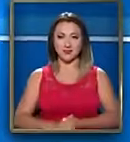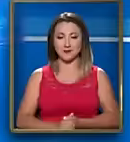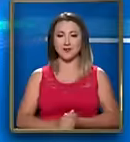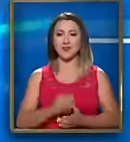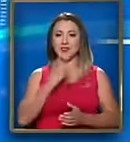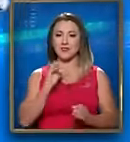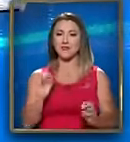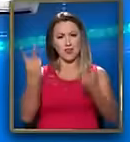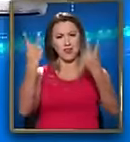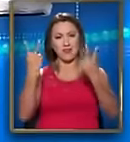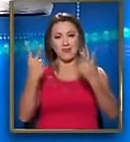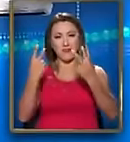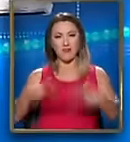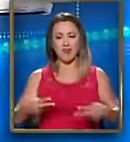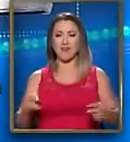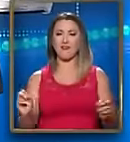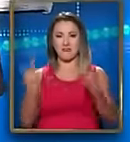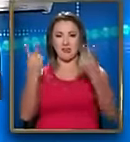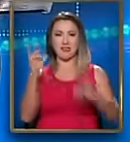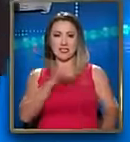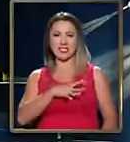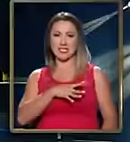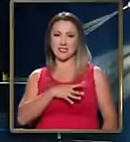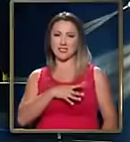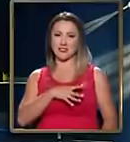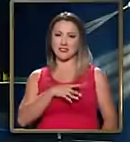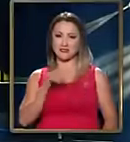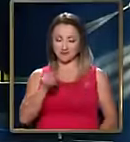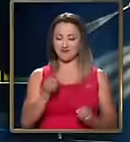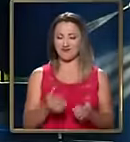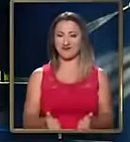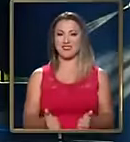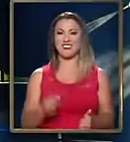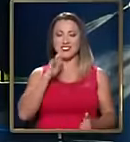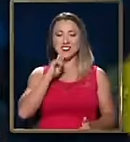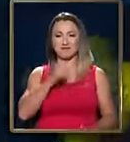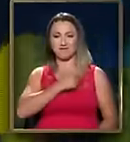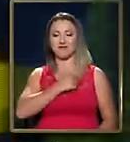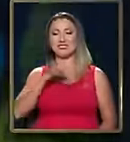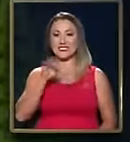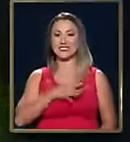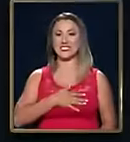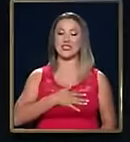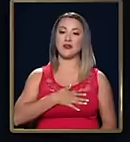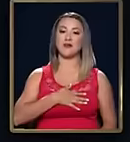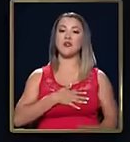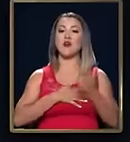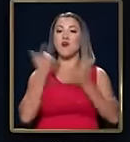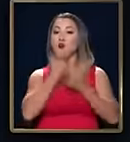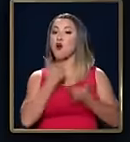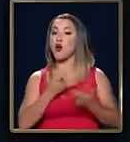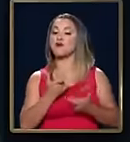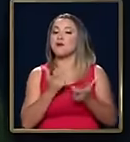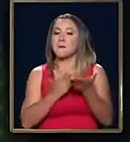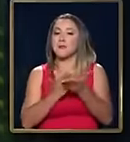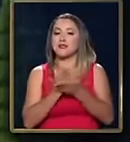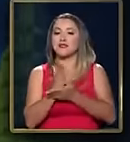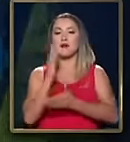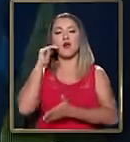Viva Viña y viva Chile. Eso es. Chile. Con humor iniciamos